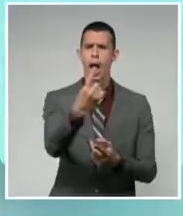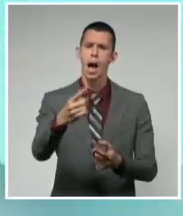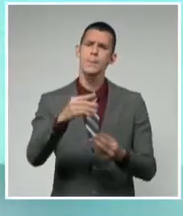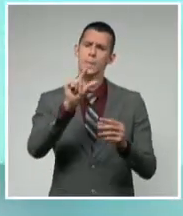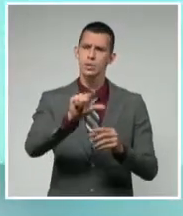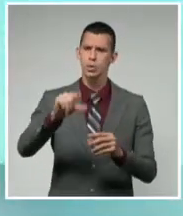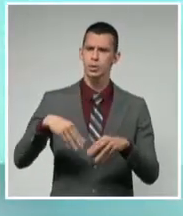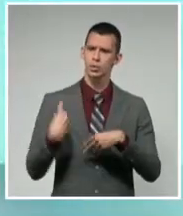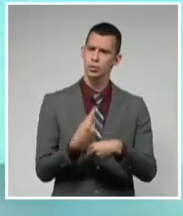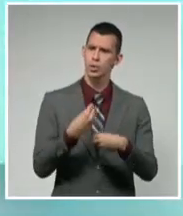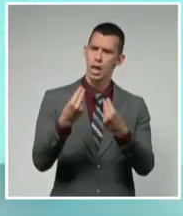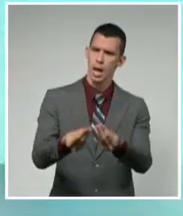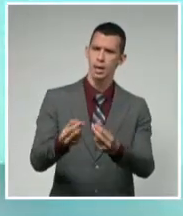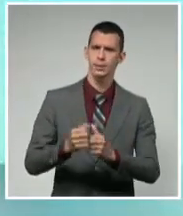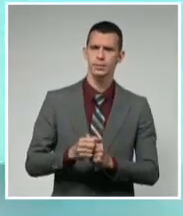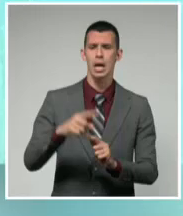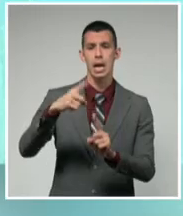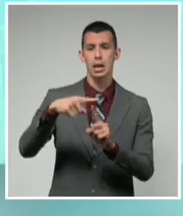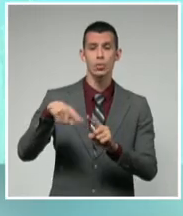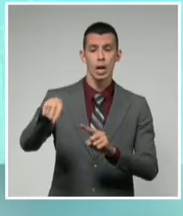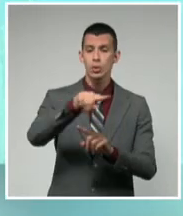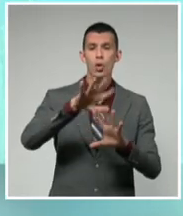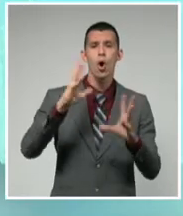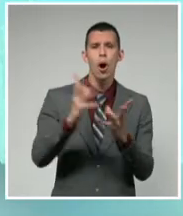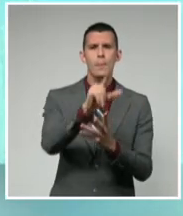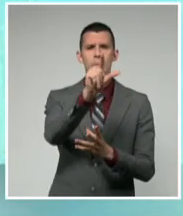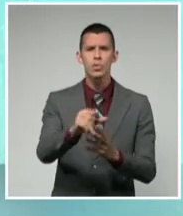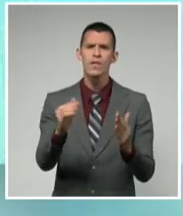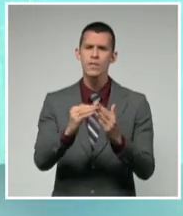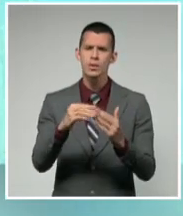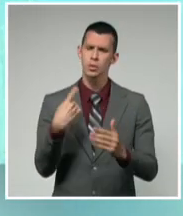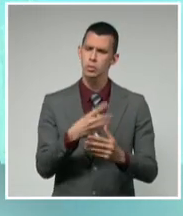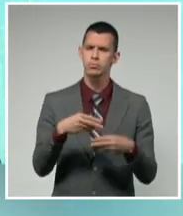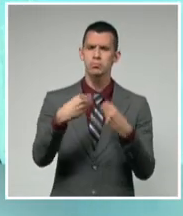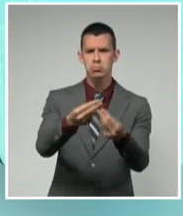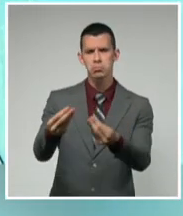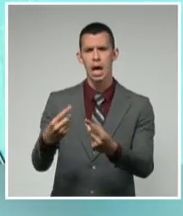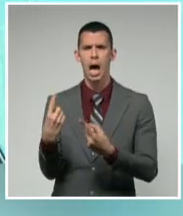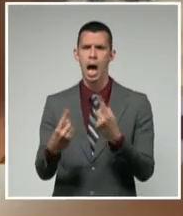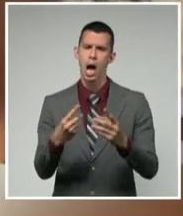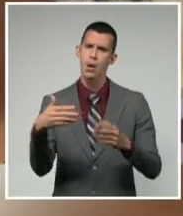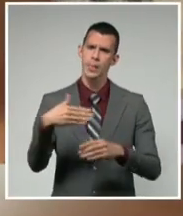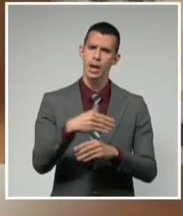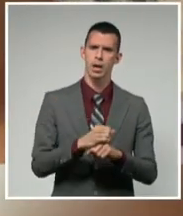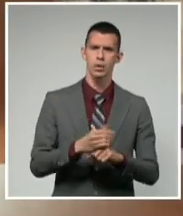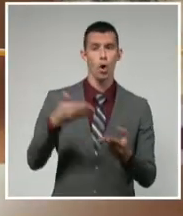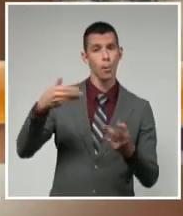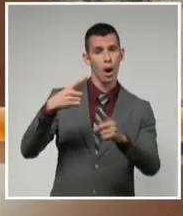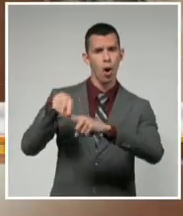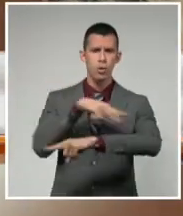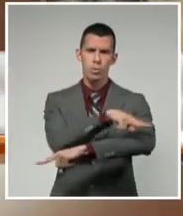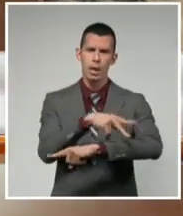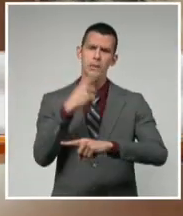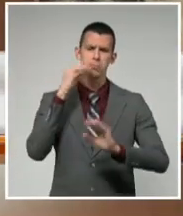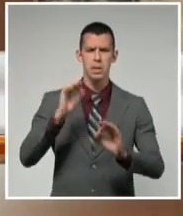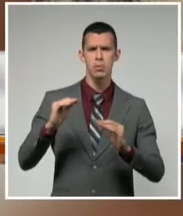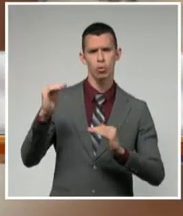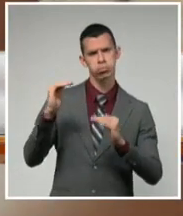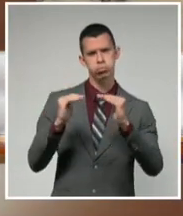la provincia de Las Tunas, y eso llegaría, bueno, a ponernos en la misma estándar a nivel internacional. Los productos que han venido